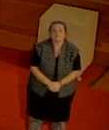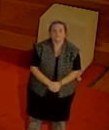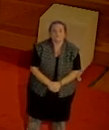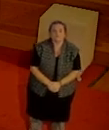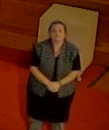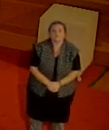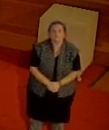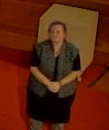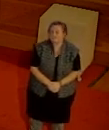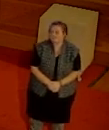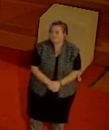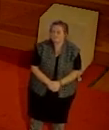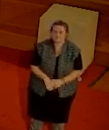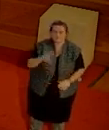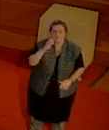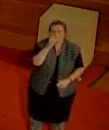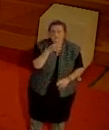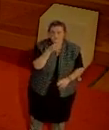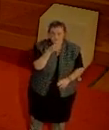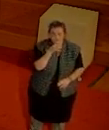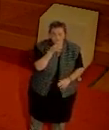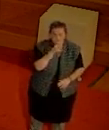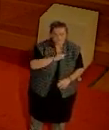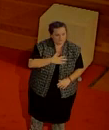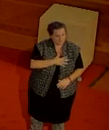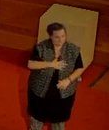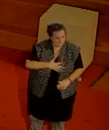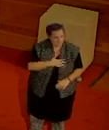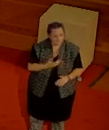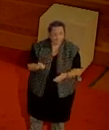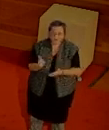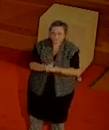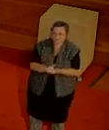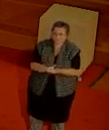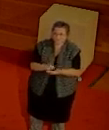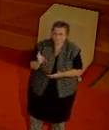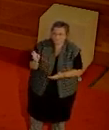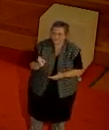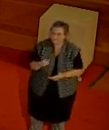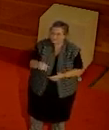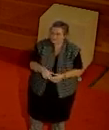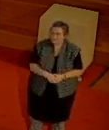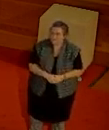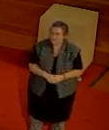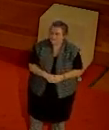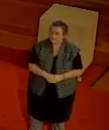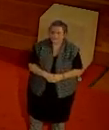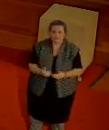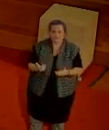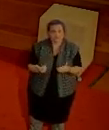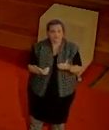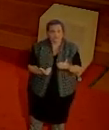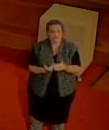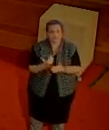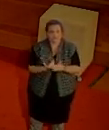Jesús Hola muy buenas tardeser estar nu aquí con ocasión de una nueva edición de periodismo